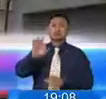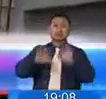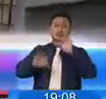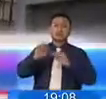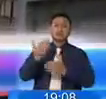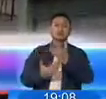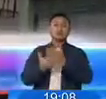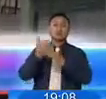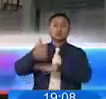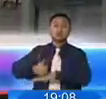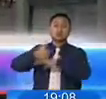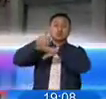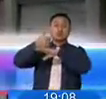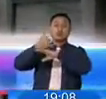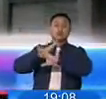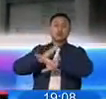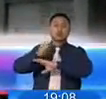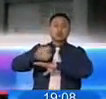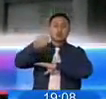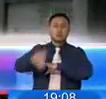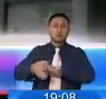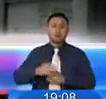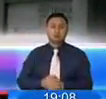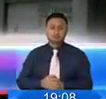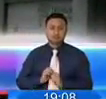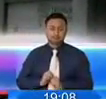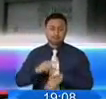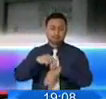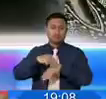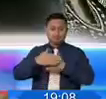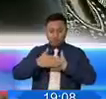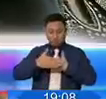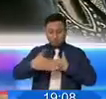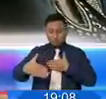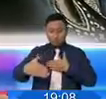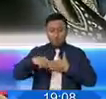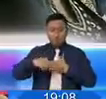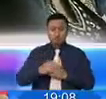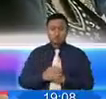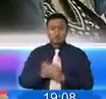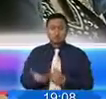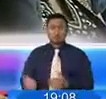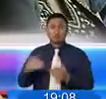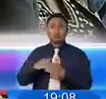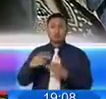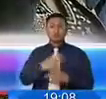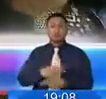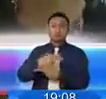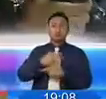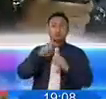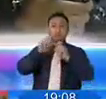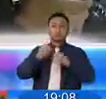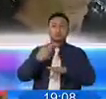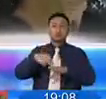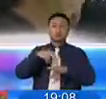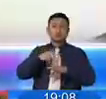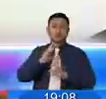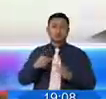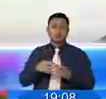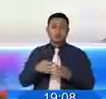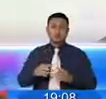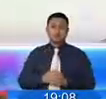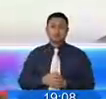o nueva titular de la Defensoría del Pueblo, tiempo en el cual, dijo, reinstalará el Consejo Consultivo Nacional del